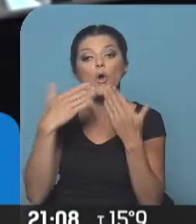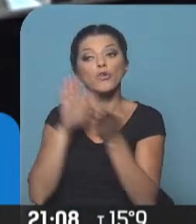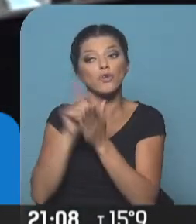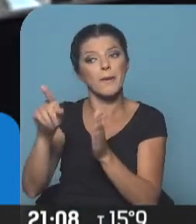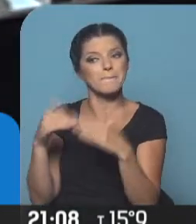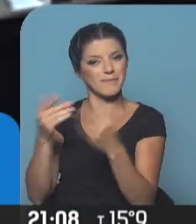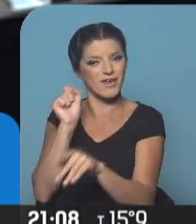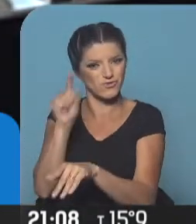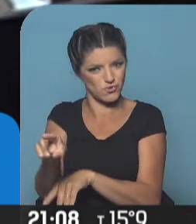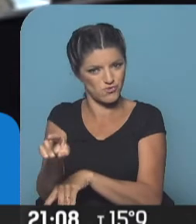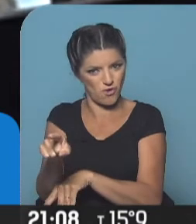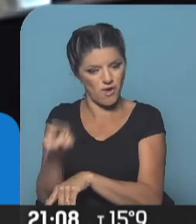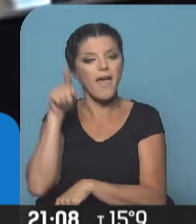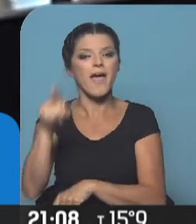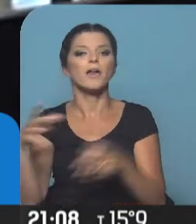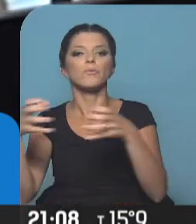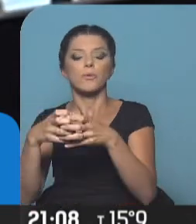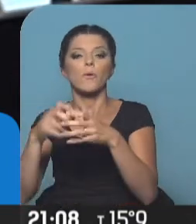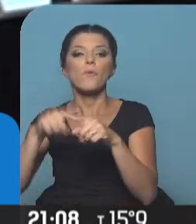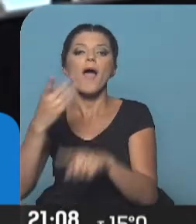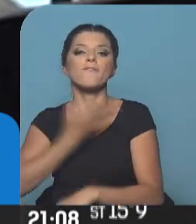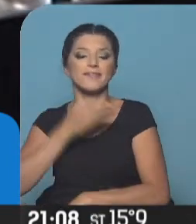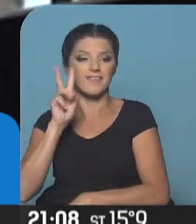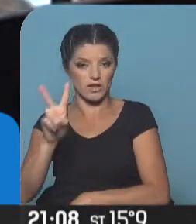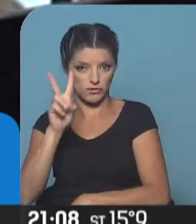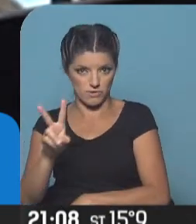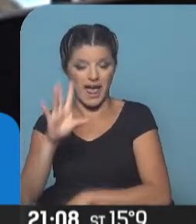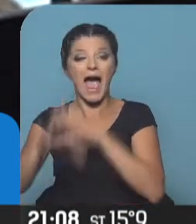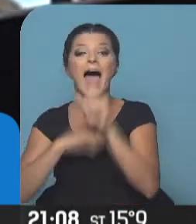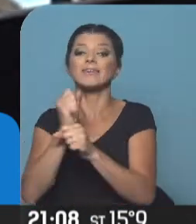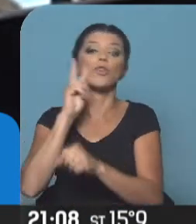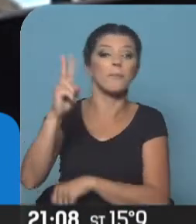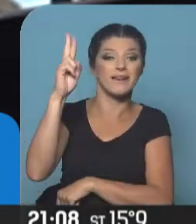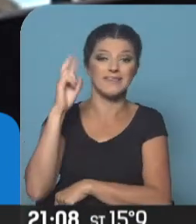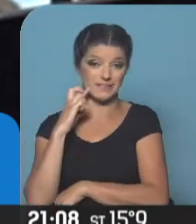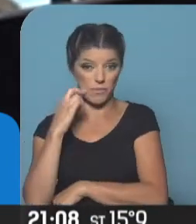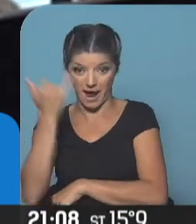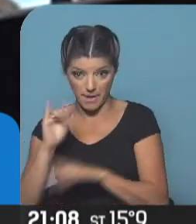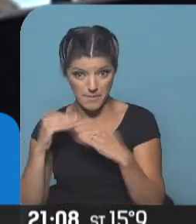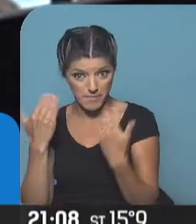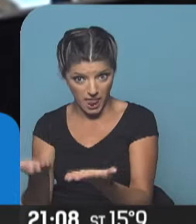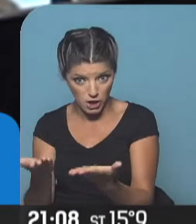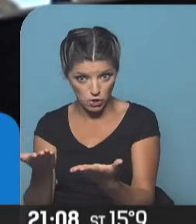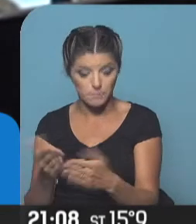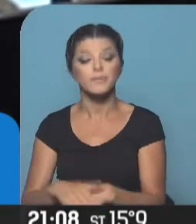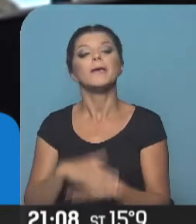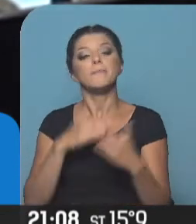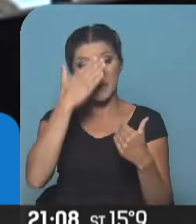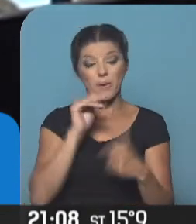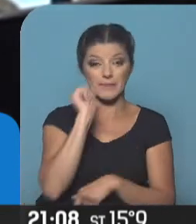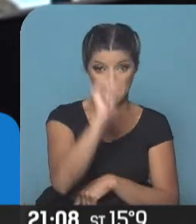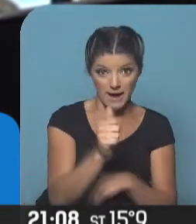diputado del Frente para la Victoria hasta el año 2019. Y el miércoles será debatido en el recinto en